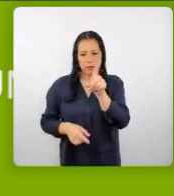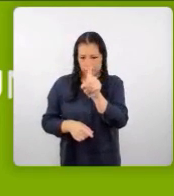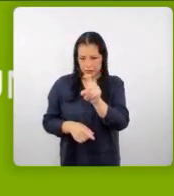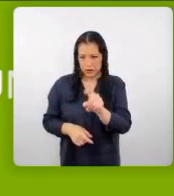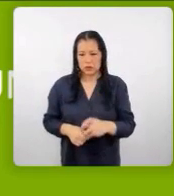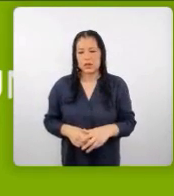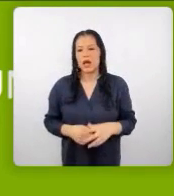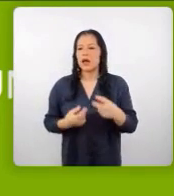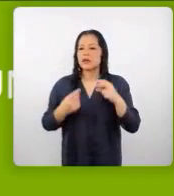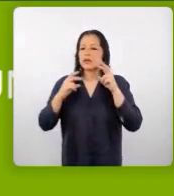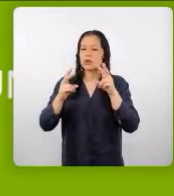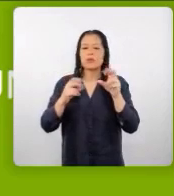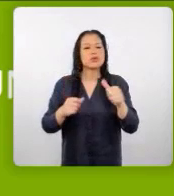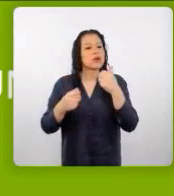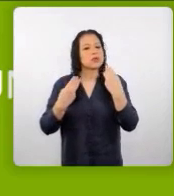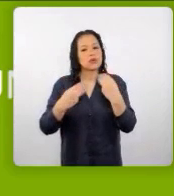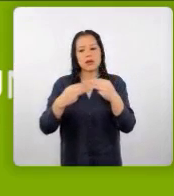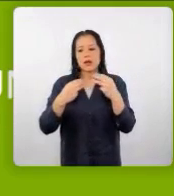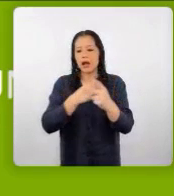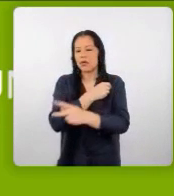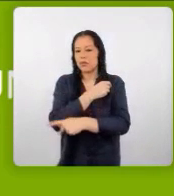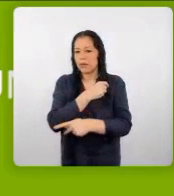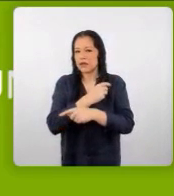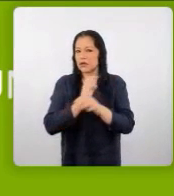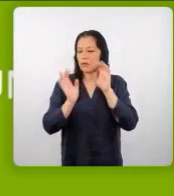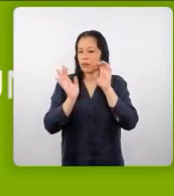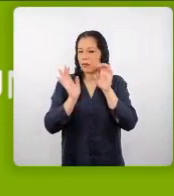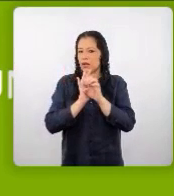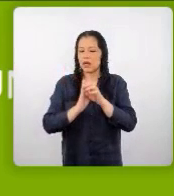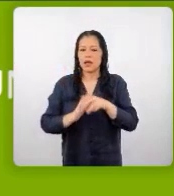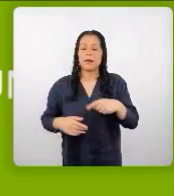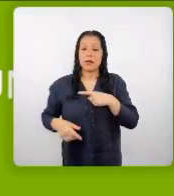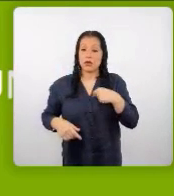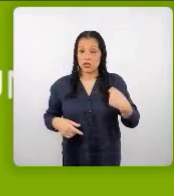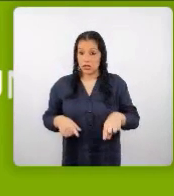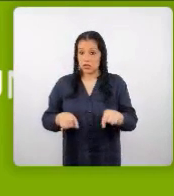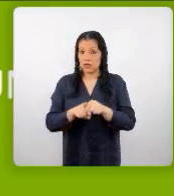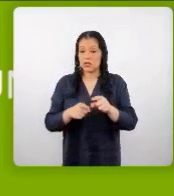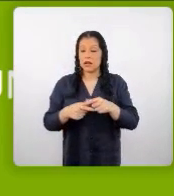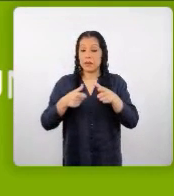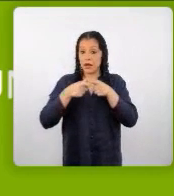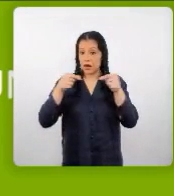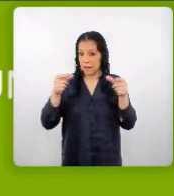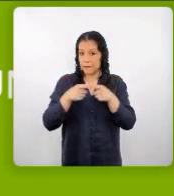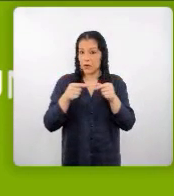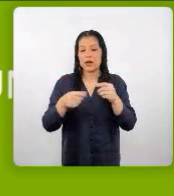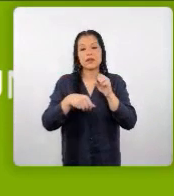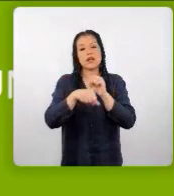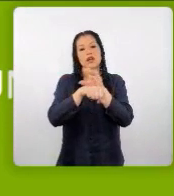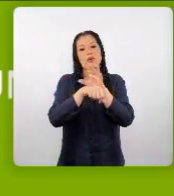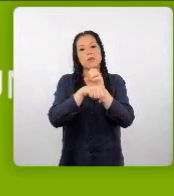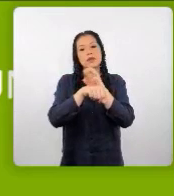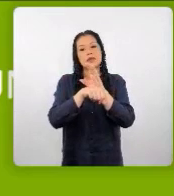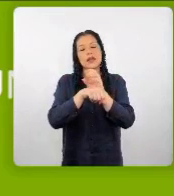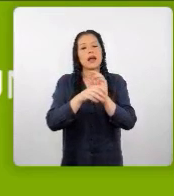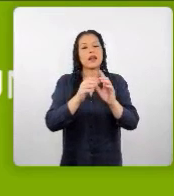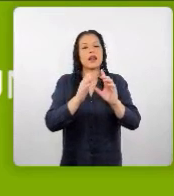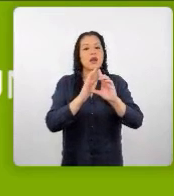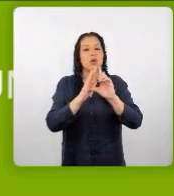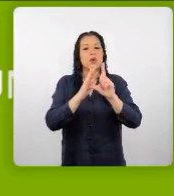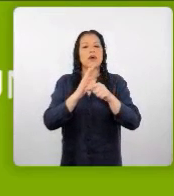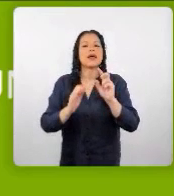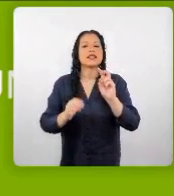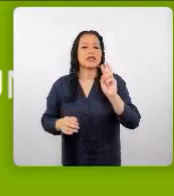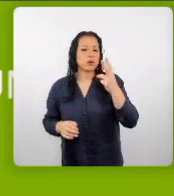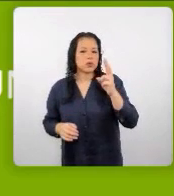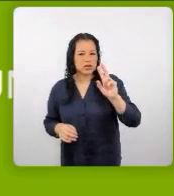Justamente vimos en otros mercados, como el mercado chino y el mercado japonés, te recomendaban recién hablar de negocios en la segunda